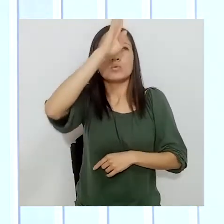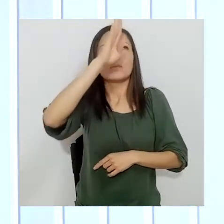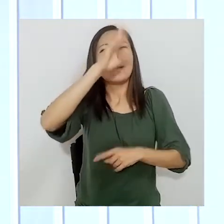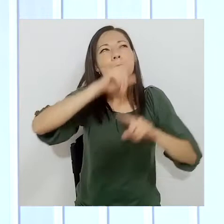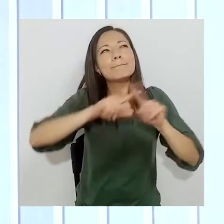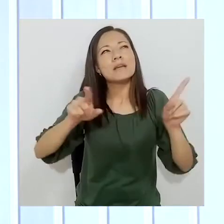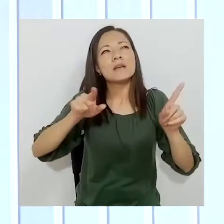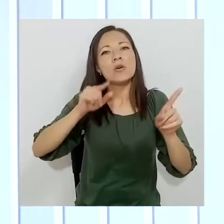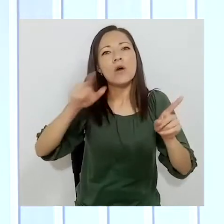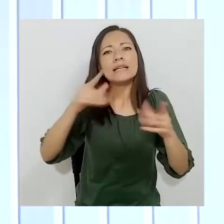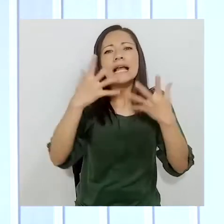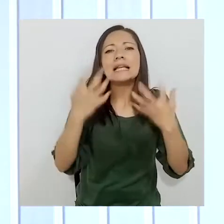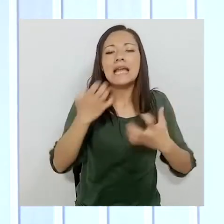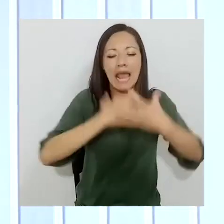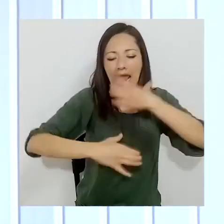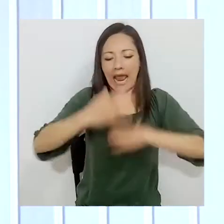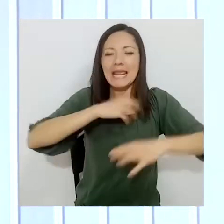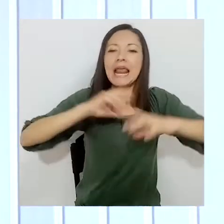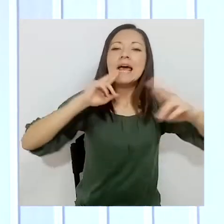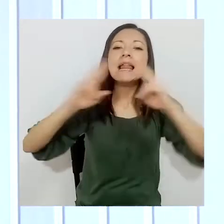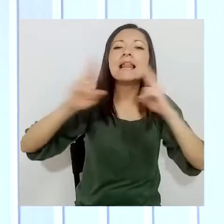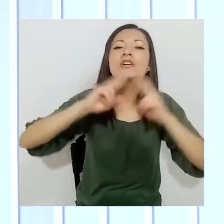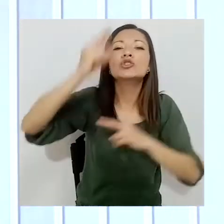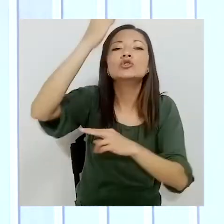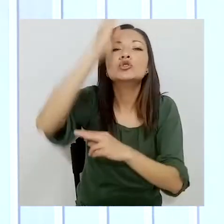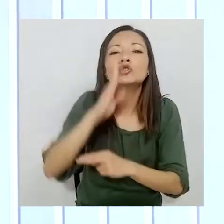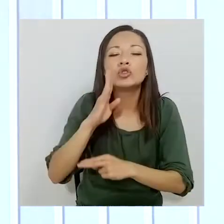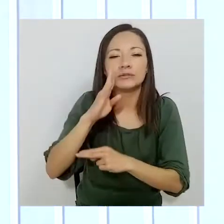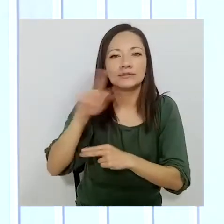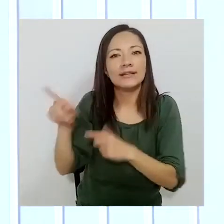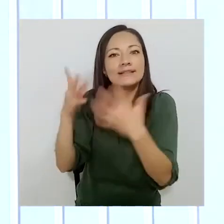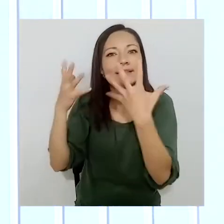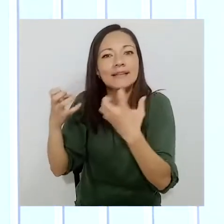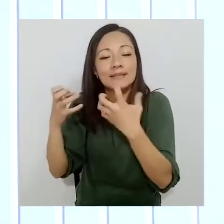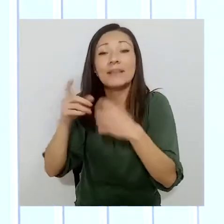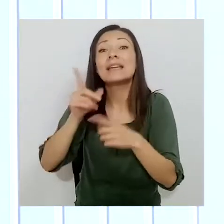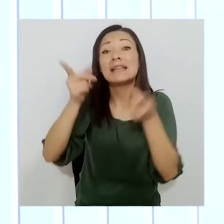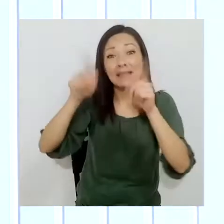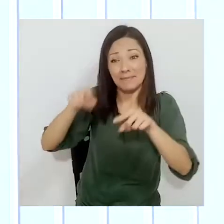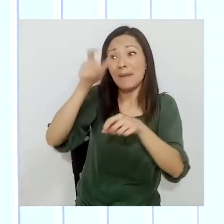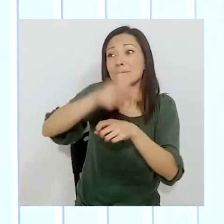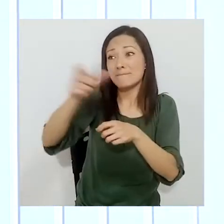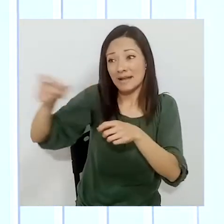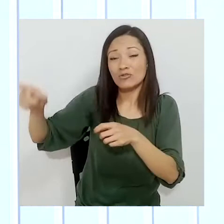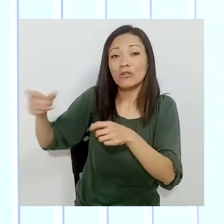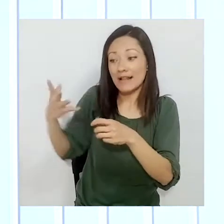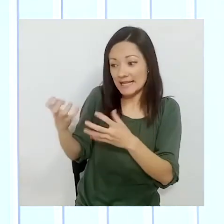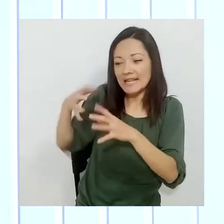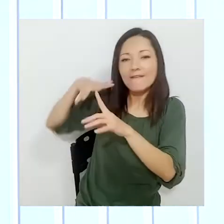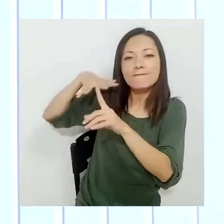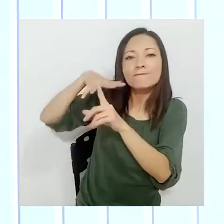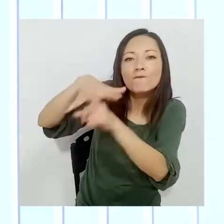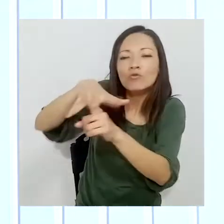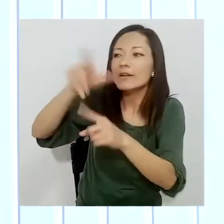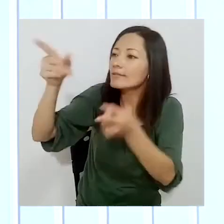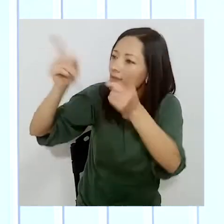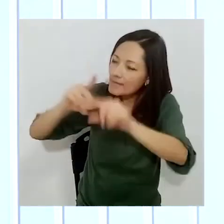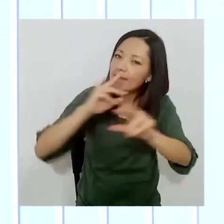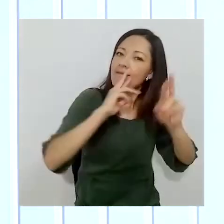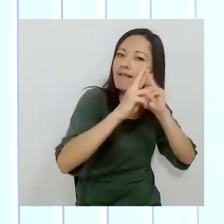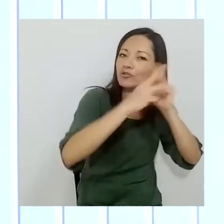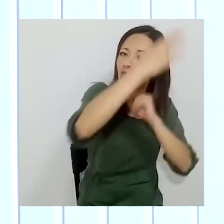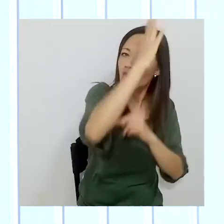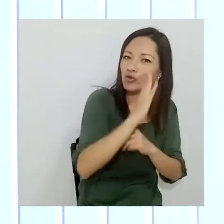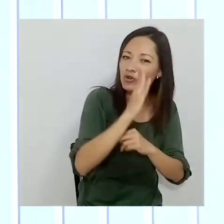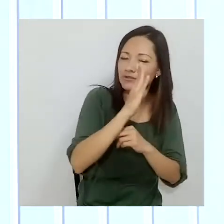no solamente tener la relación ella con Dios, sino además que los que la rodean tengan esa relación con Dios.